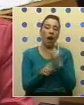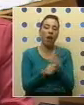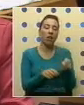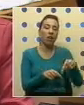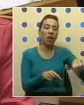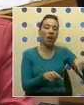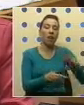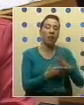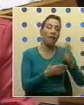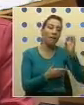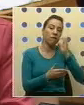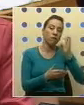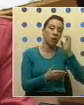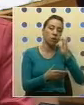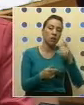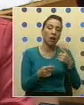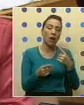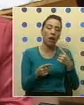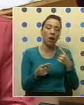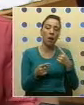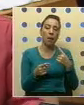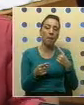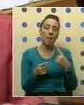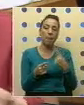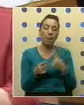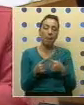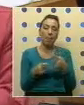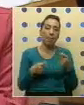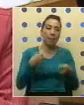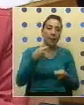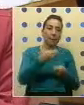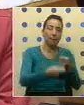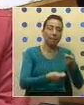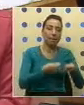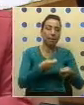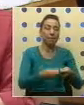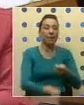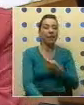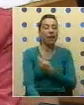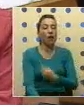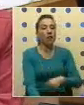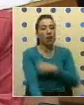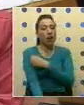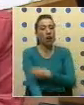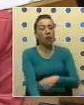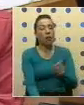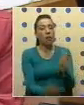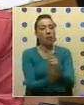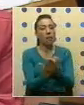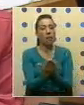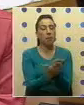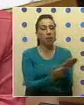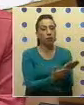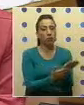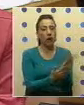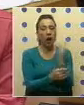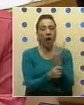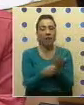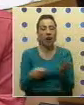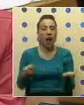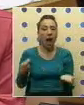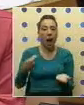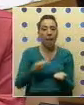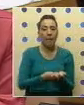van a tener que buscar a través de aportes del gobierno regional para poder postular a lo mejor a tener un